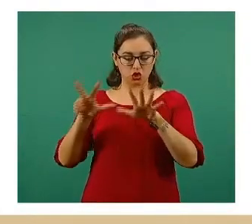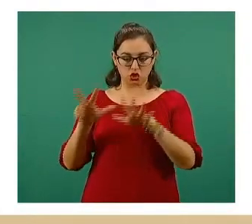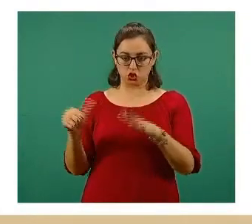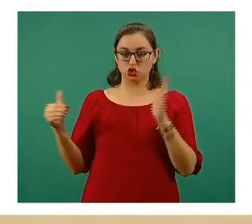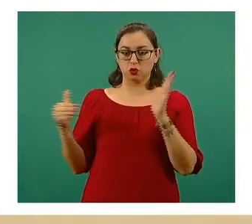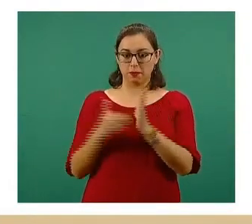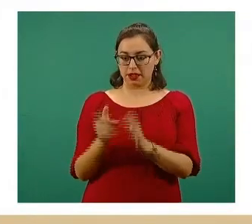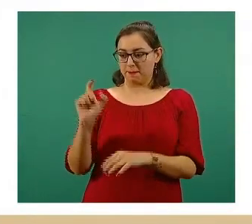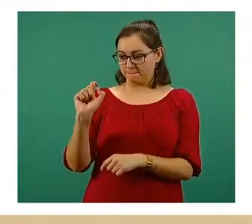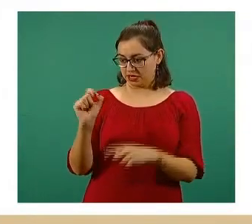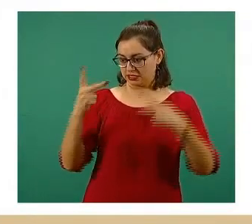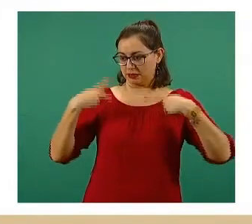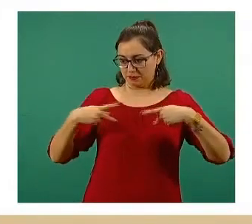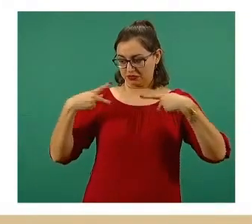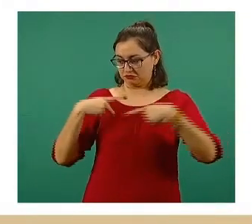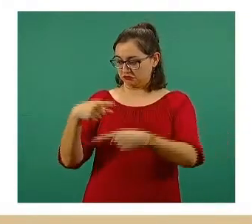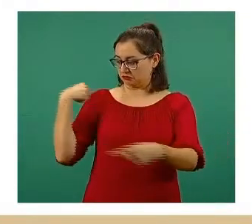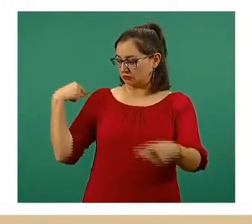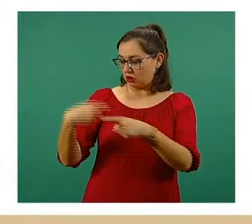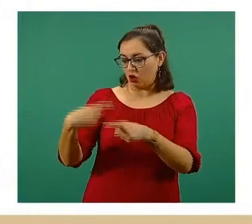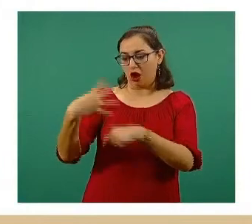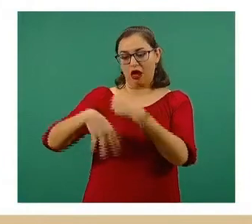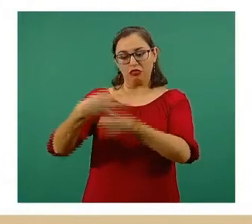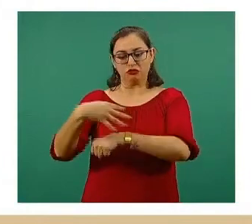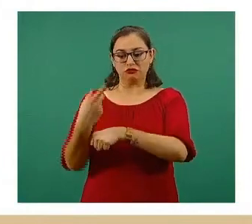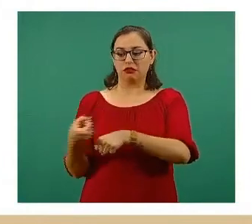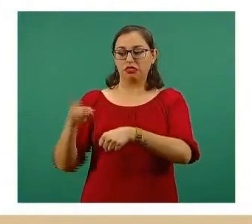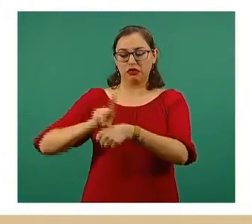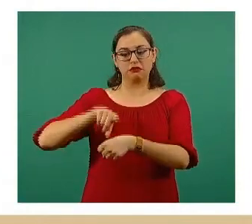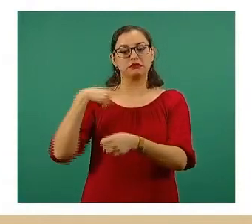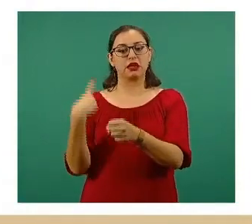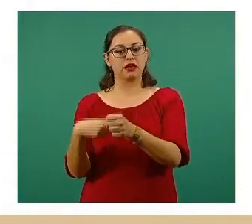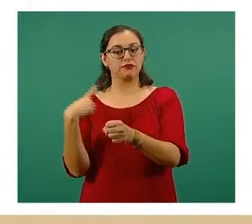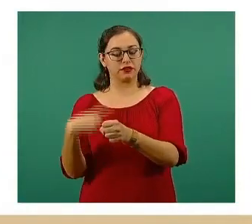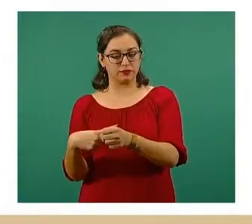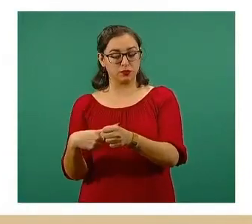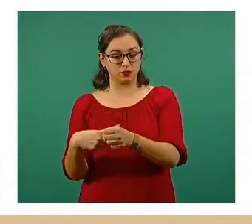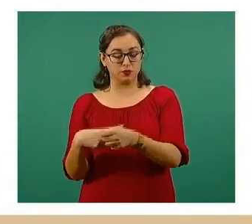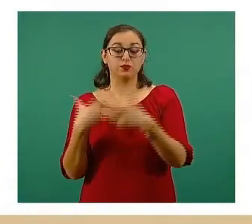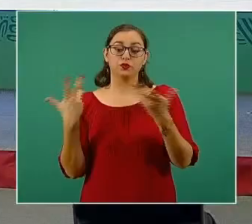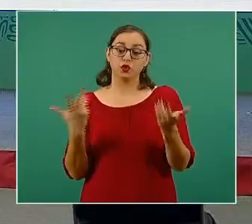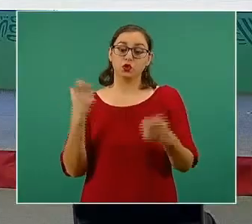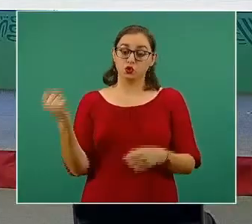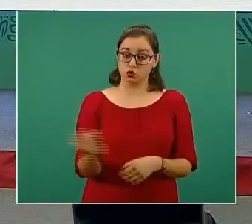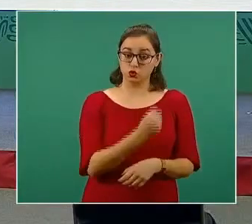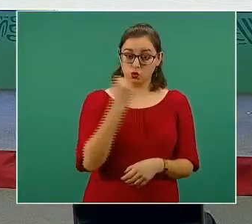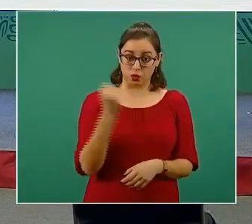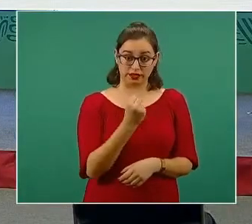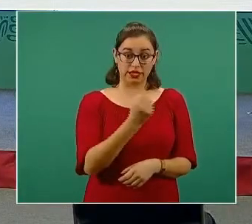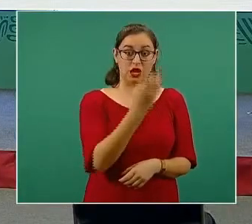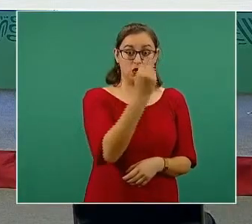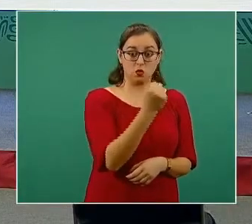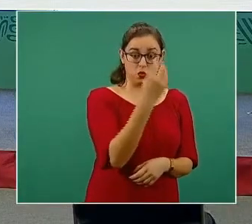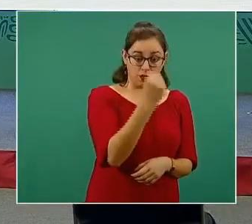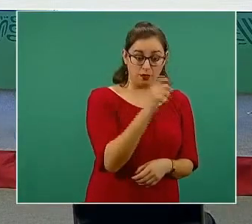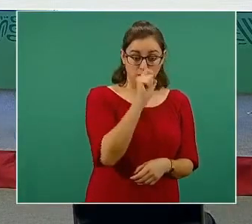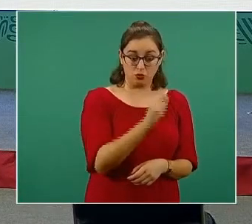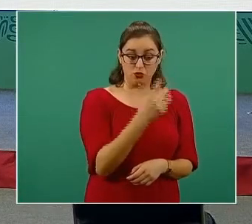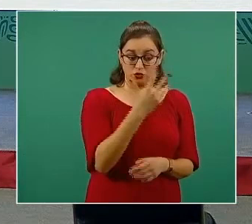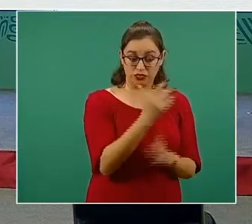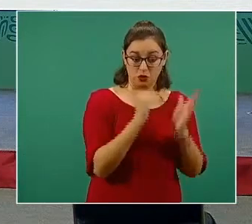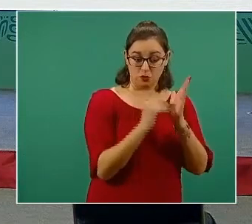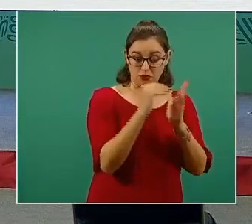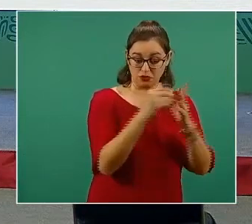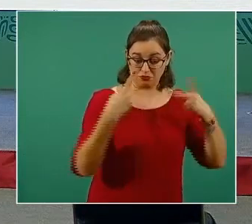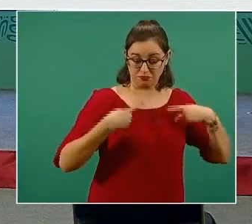su cuadro activo de infección y afortunadamente ya 9.5